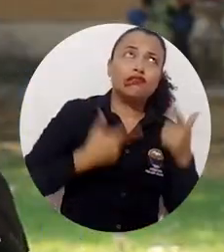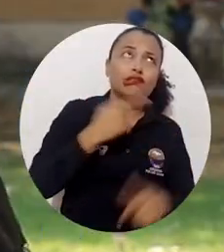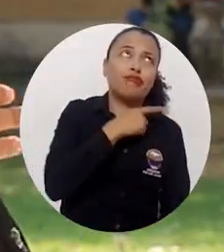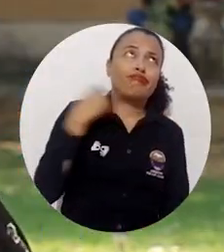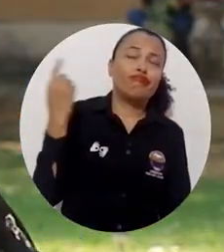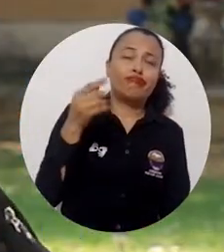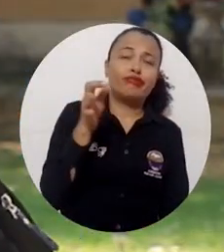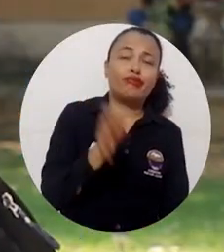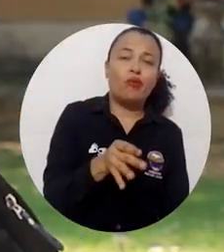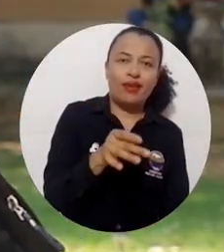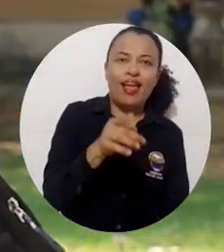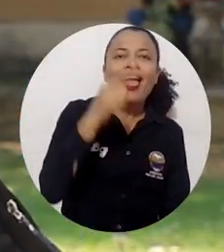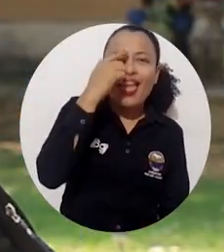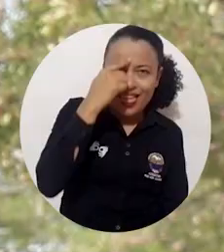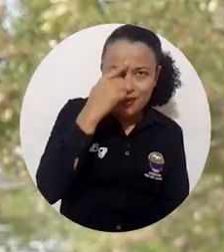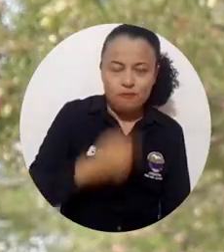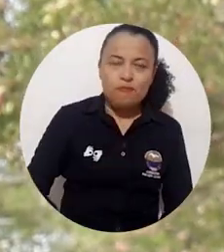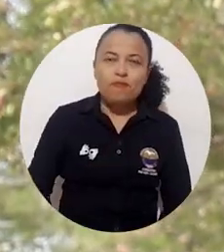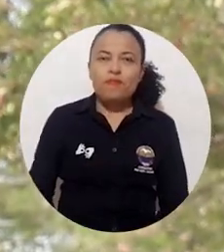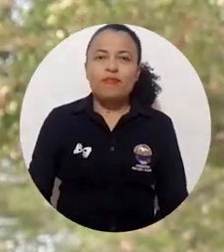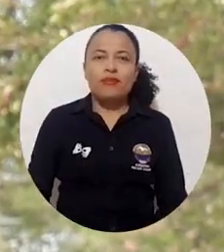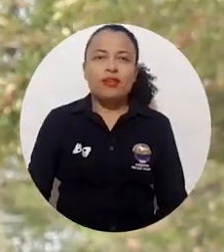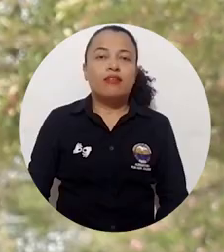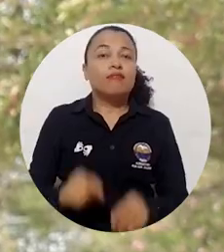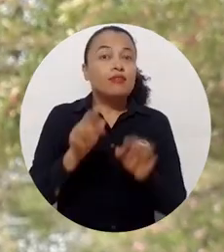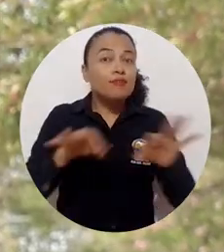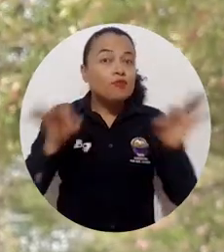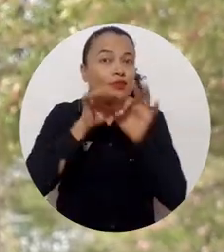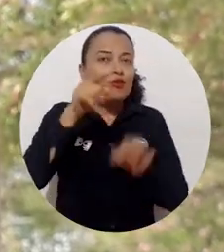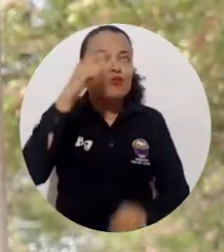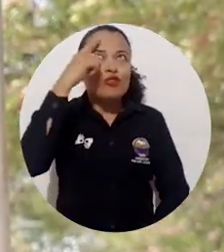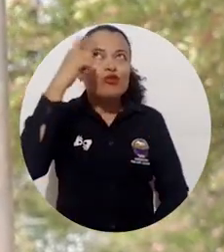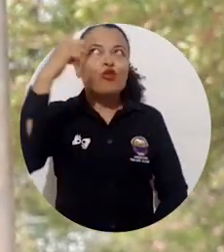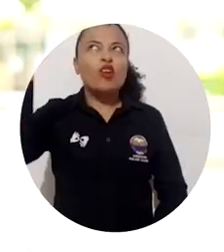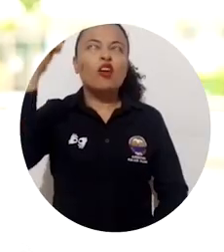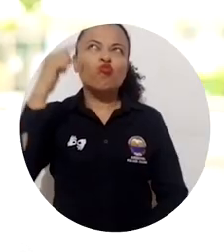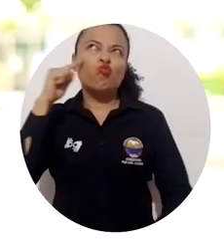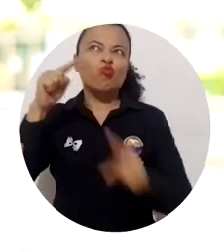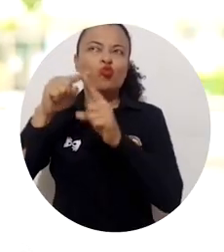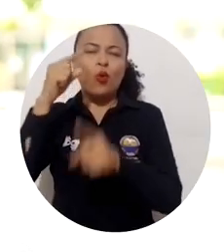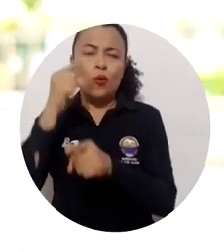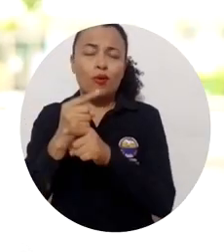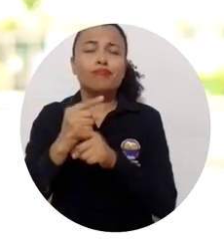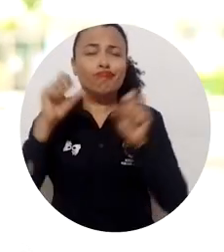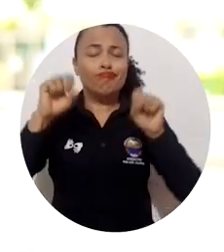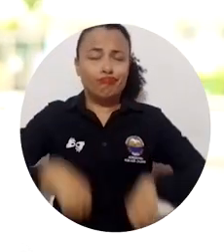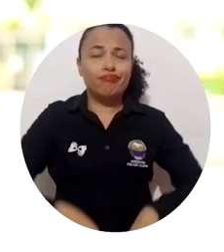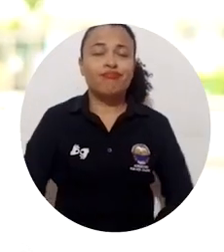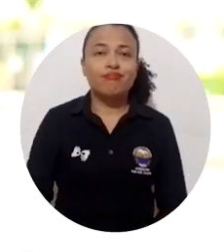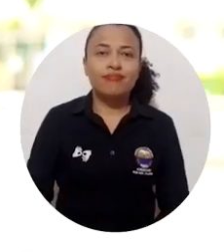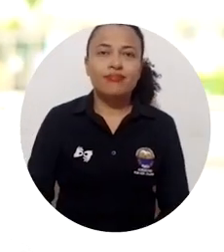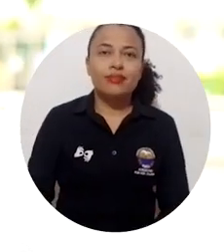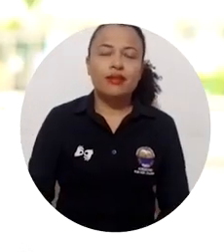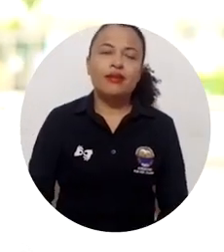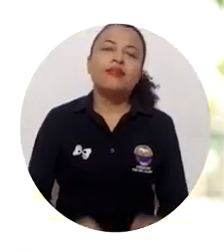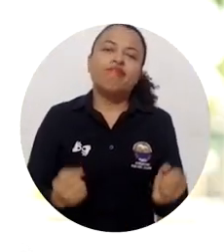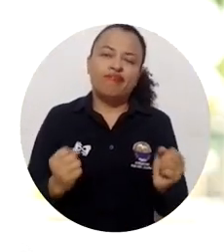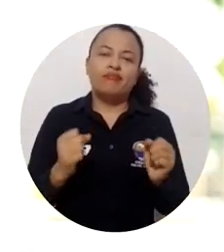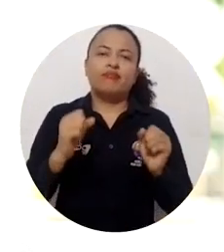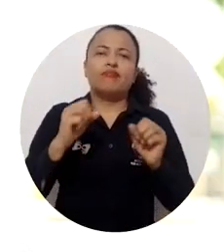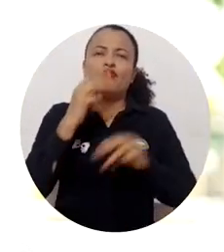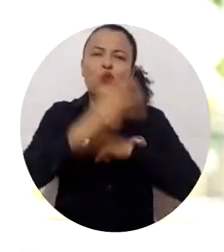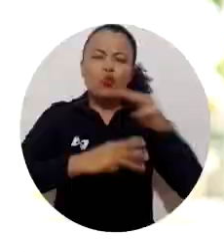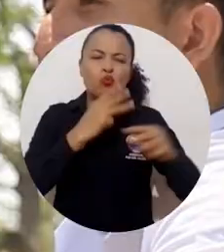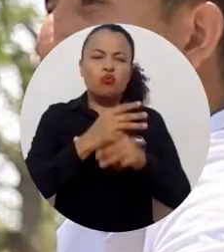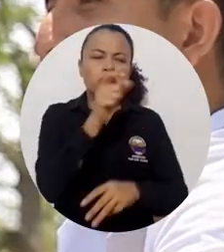ser mujer en la actualidad a veces puede ser un camino de luchas perdidas. Hay que soñar y cumplir los sueños, que sí